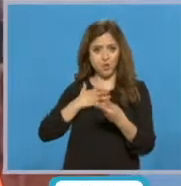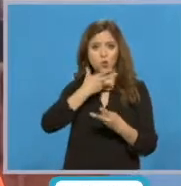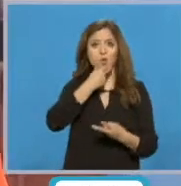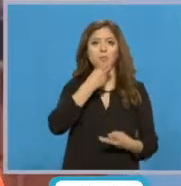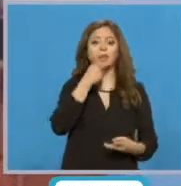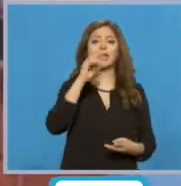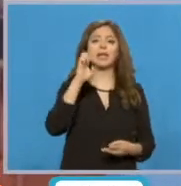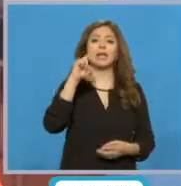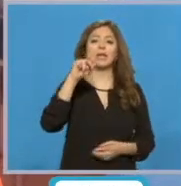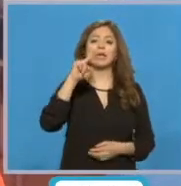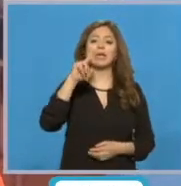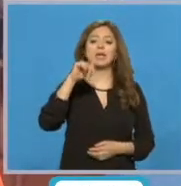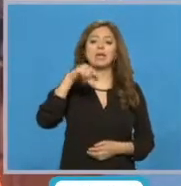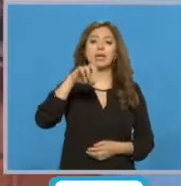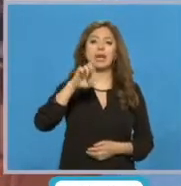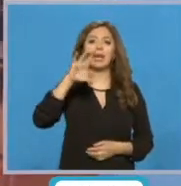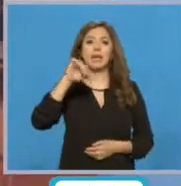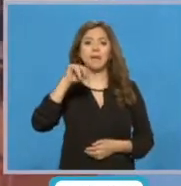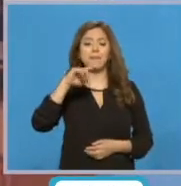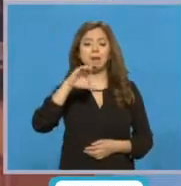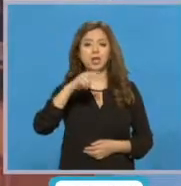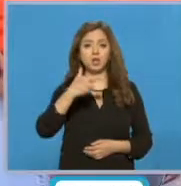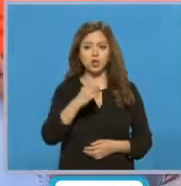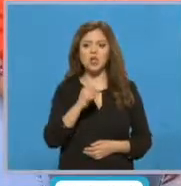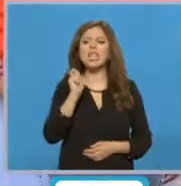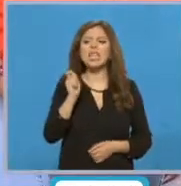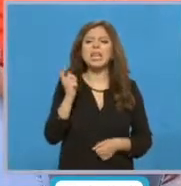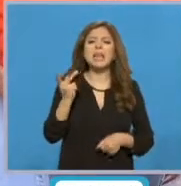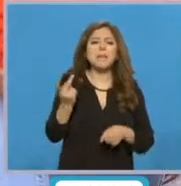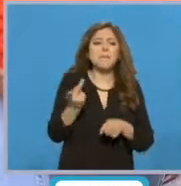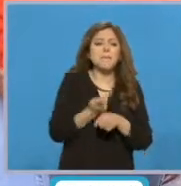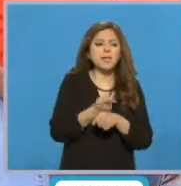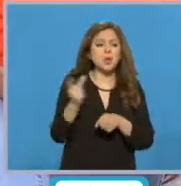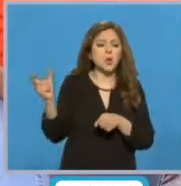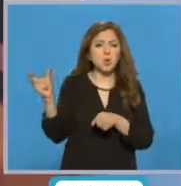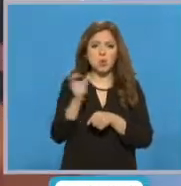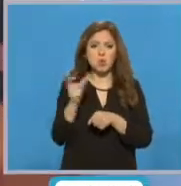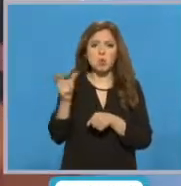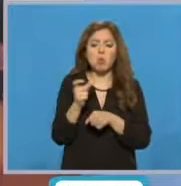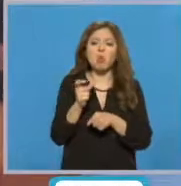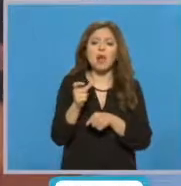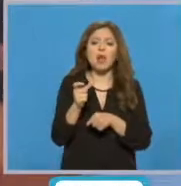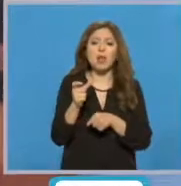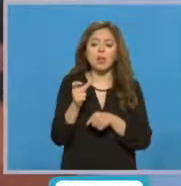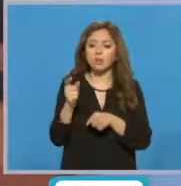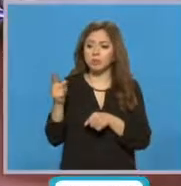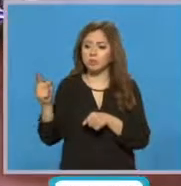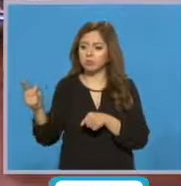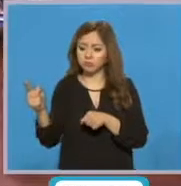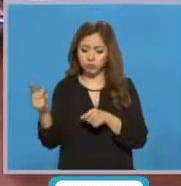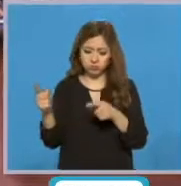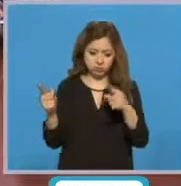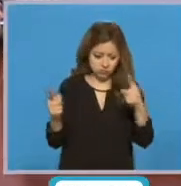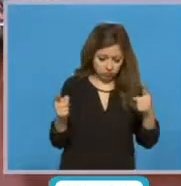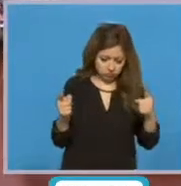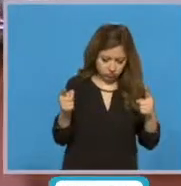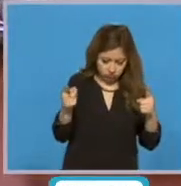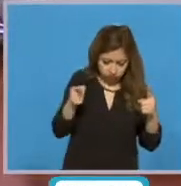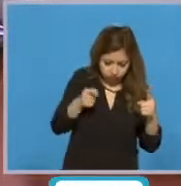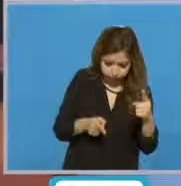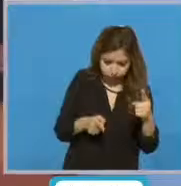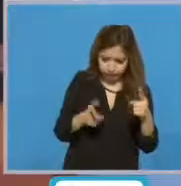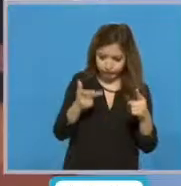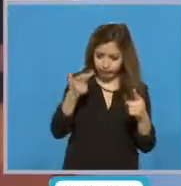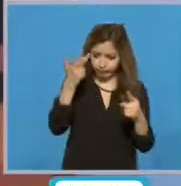Camacho, y yo soy Patricia Gil. ¿Qué es lo que pasa cuando están encontrando diferentes anomalías, queriendo